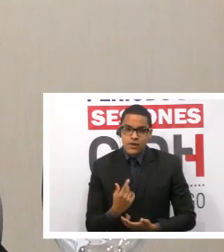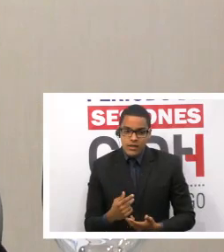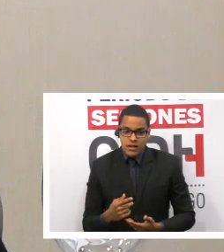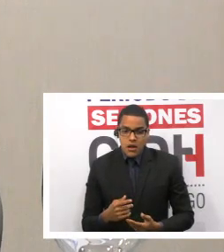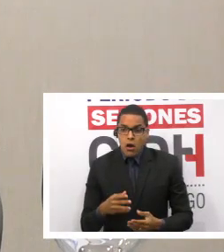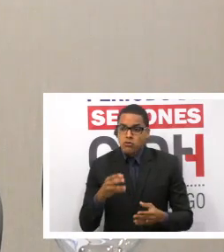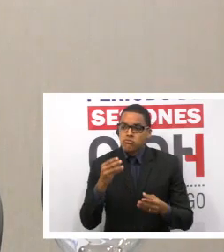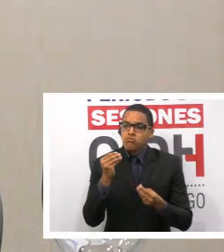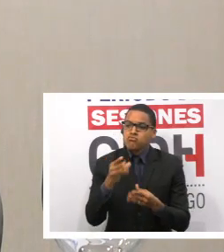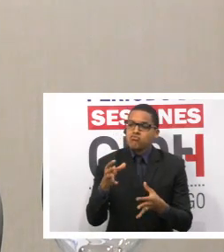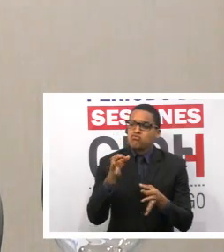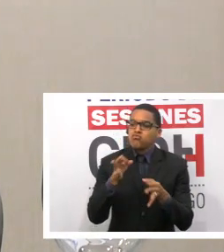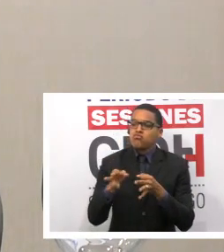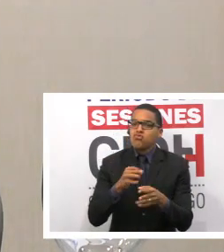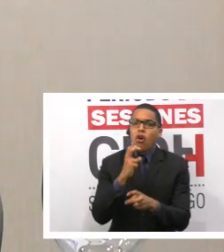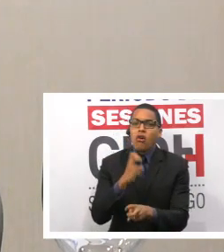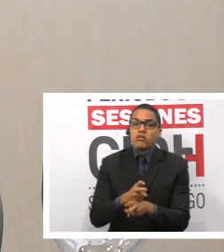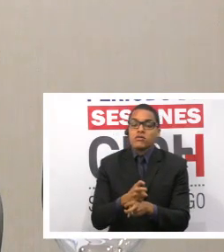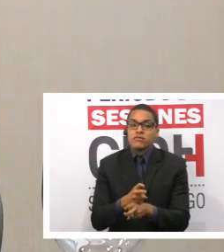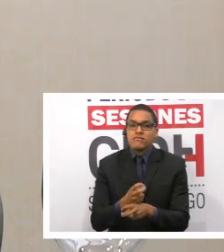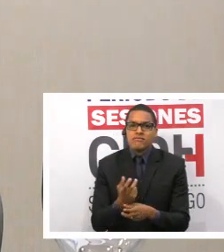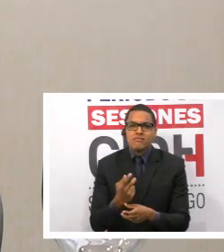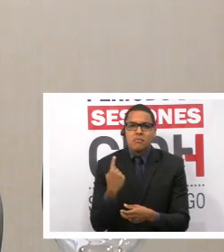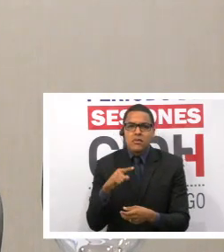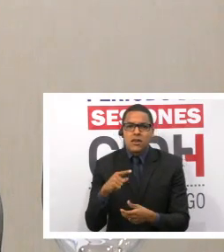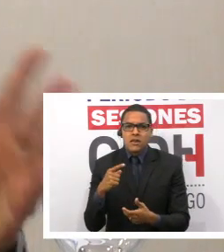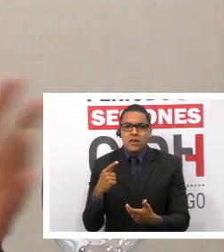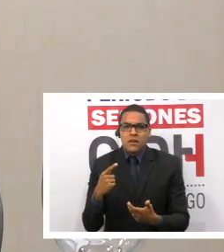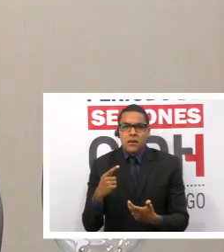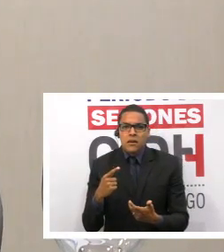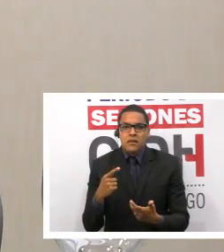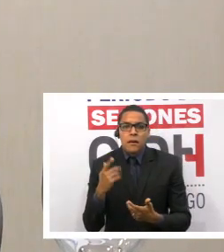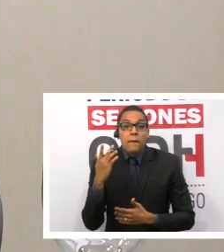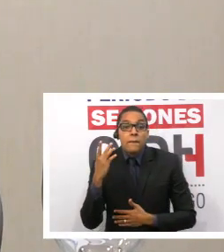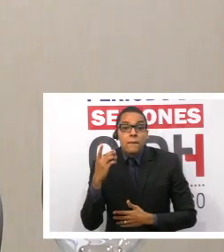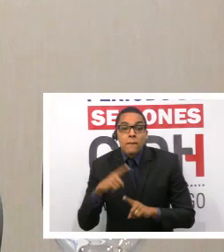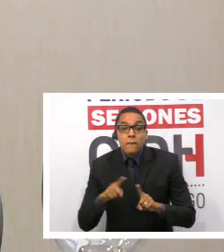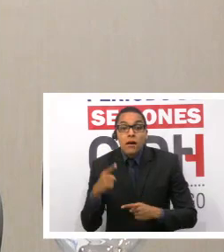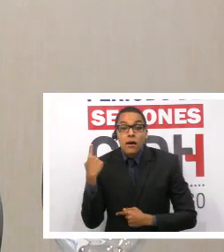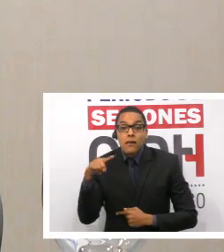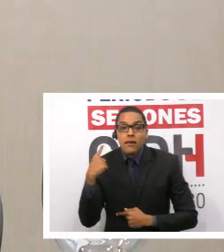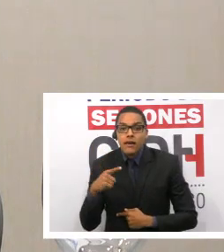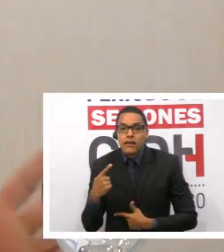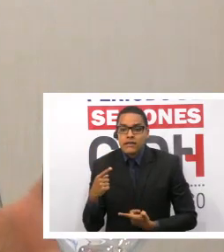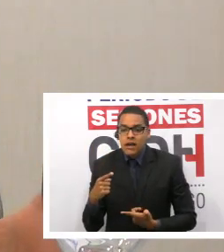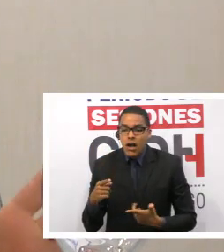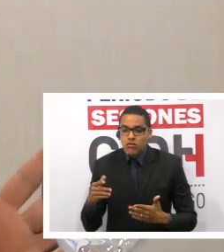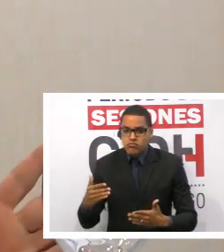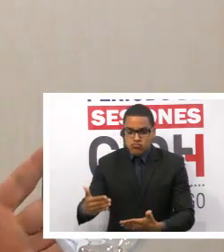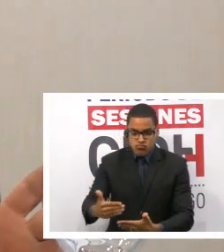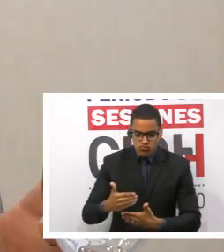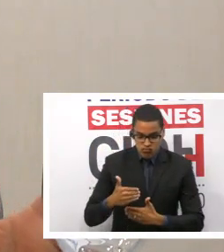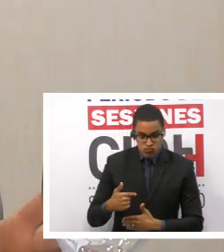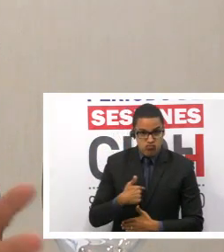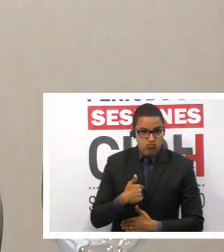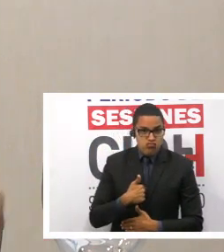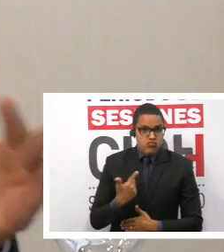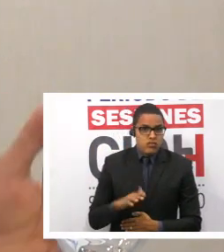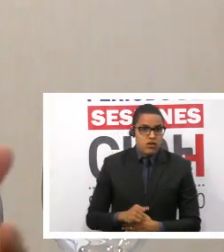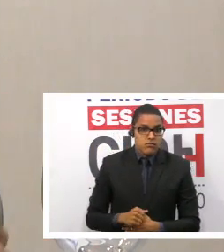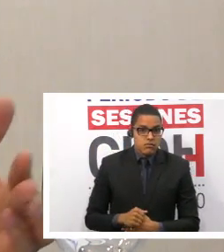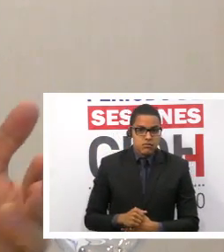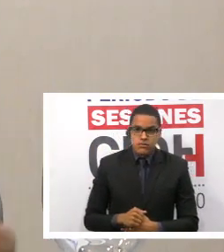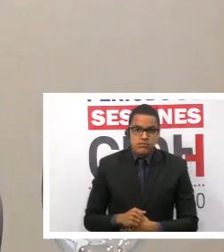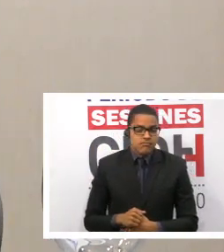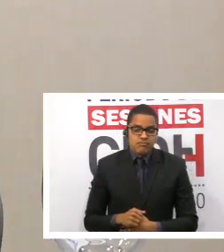este en segundo lugar quiero decir que para mí el mensaje claro aquí del panel es si hay alternativas el mensaje